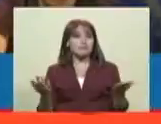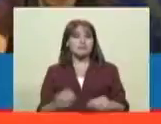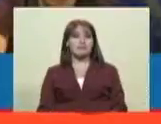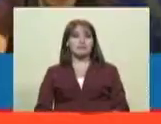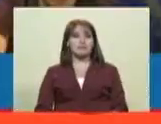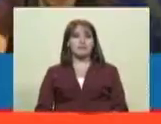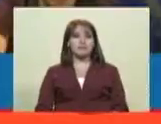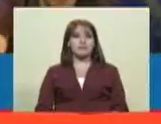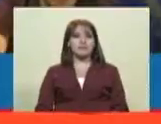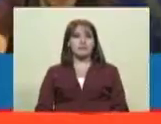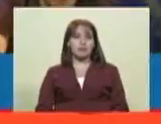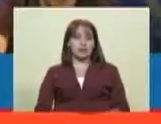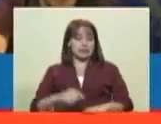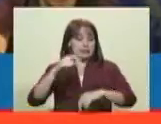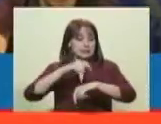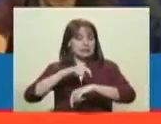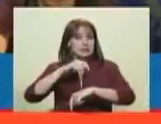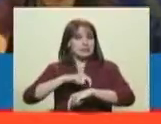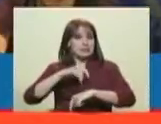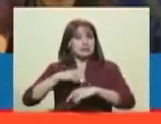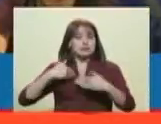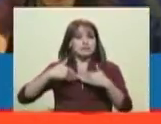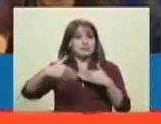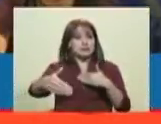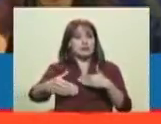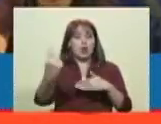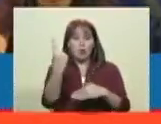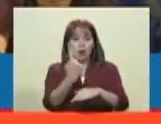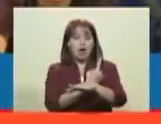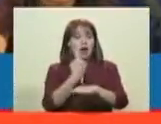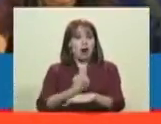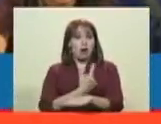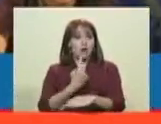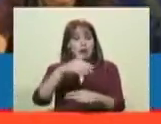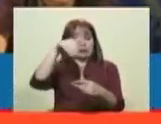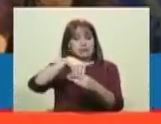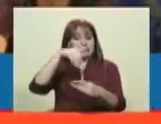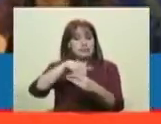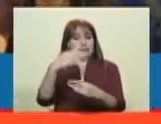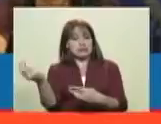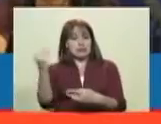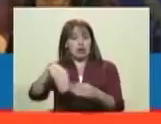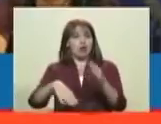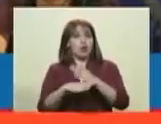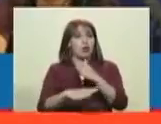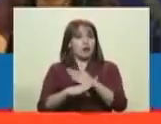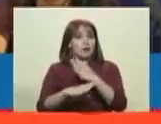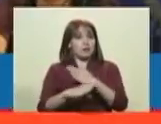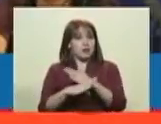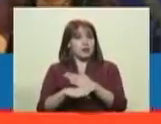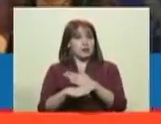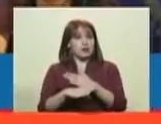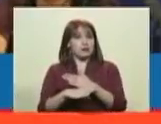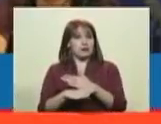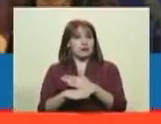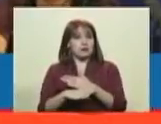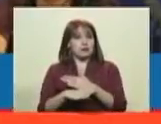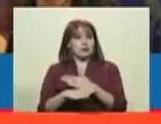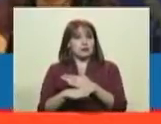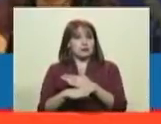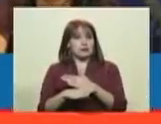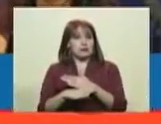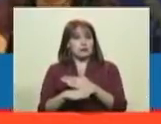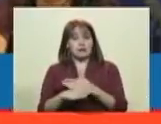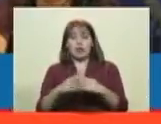hoy. Aún cuando el Consejo Nacional Electoral extendió por una hora el tiempo de votación,